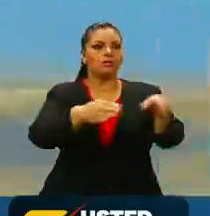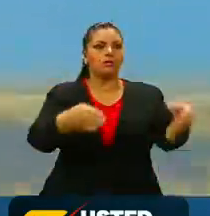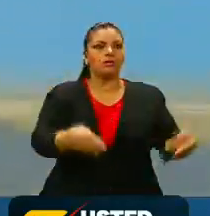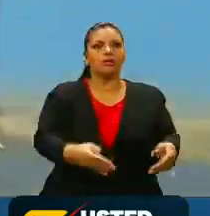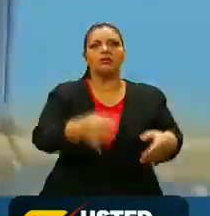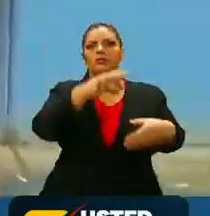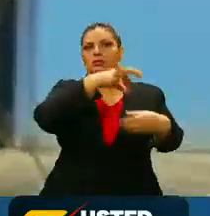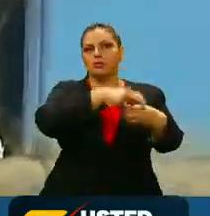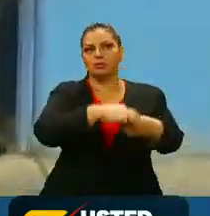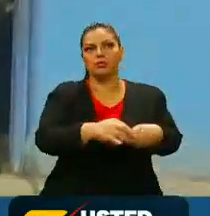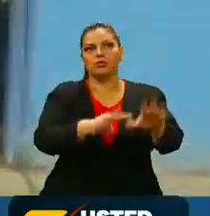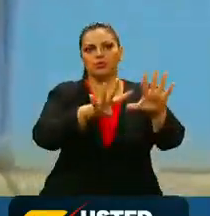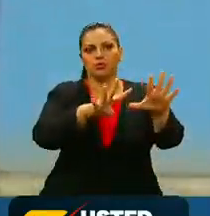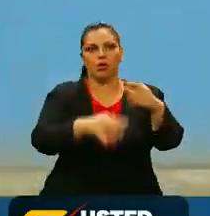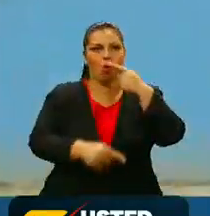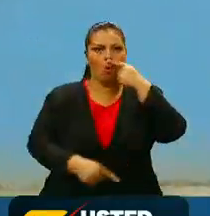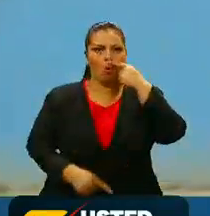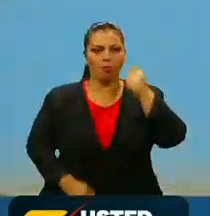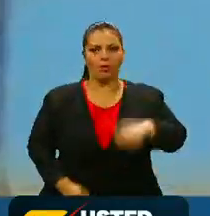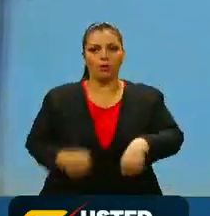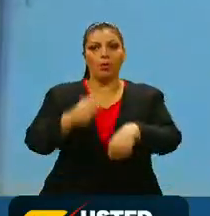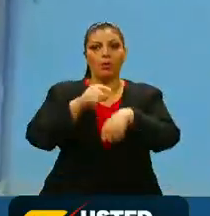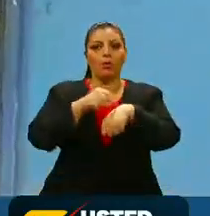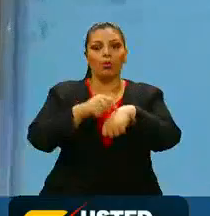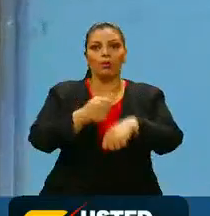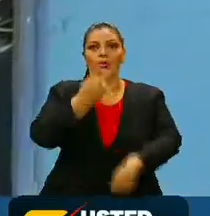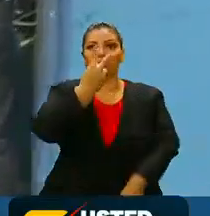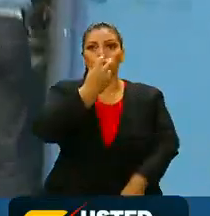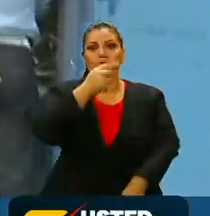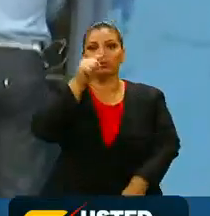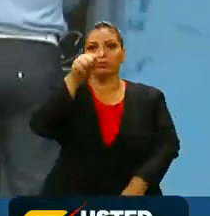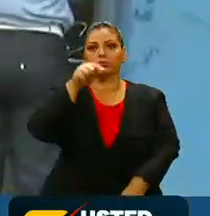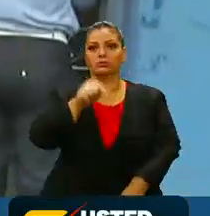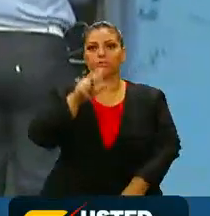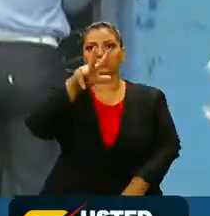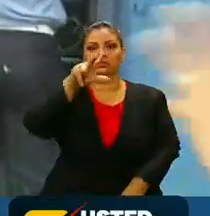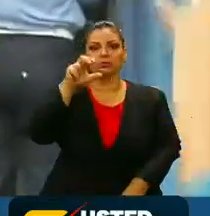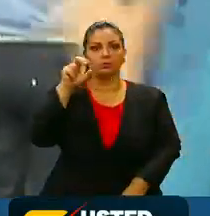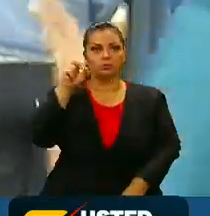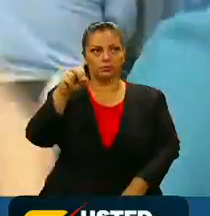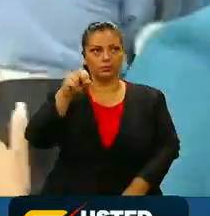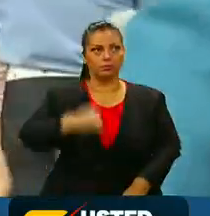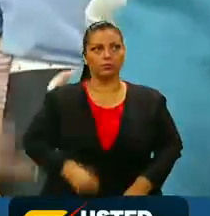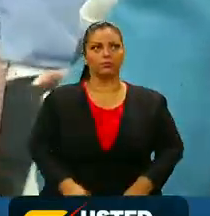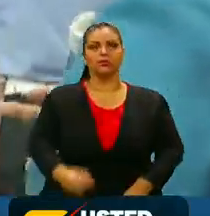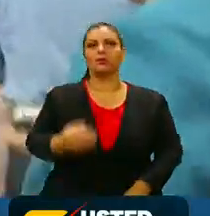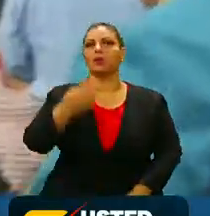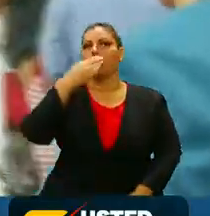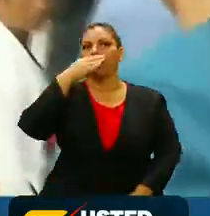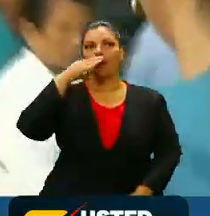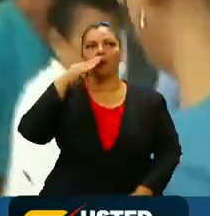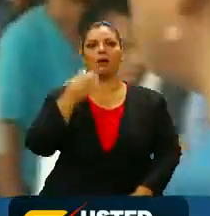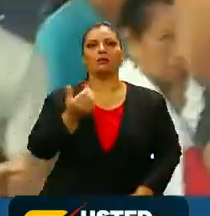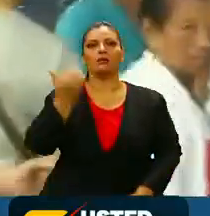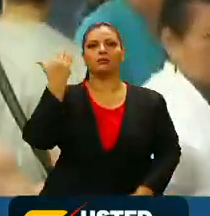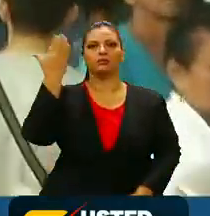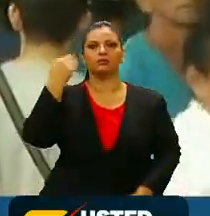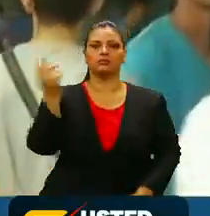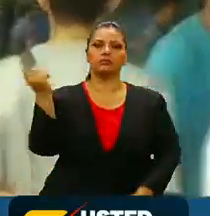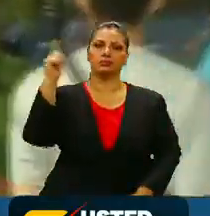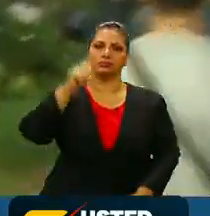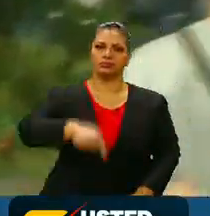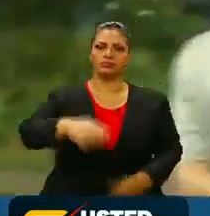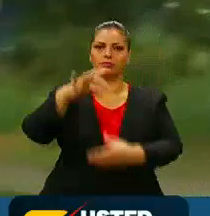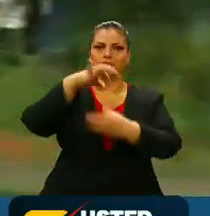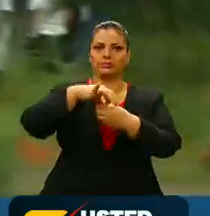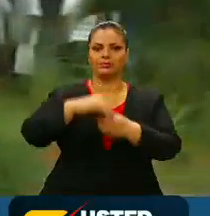viene el alcalde de Guayaquil, Jaime Nebot, a sufragar. Ahora sí vamos a poder conversar con la coordinadora, que está ocupada. Se entiende la situación porque hay mucha